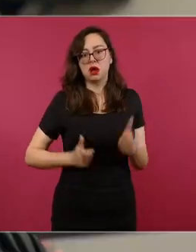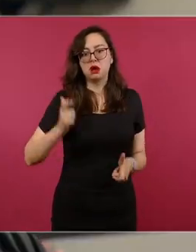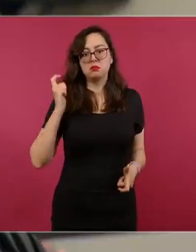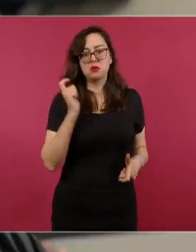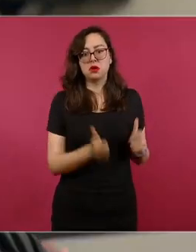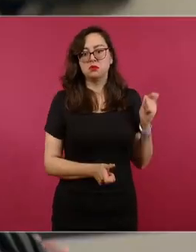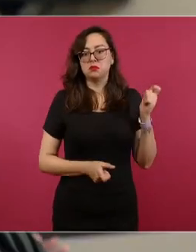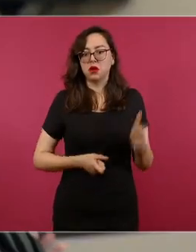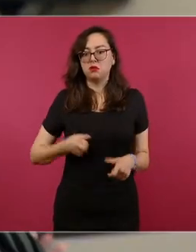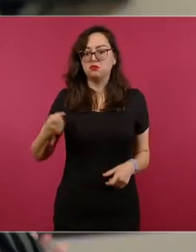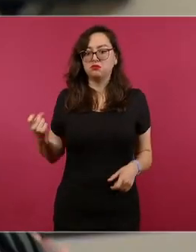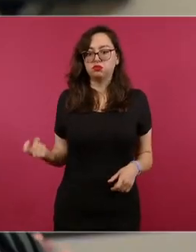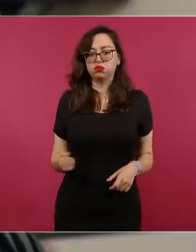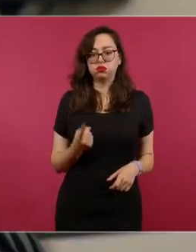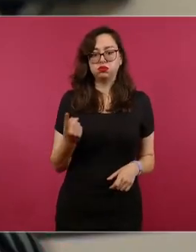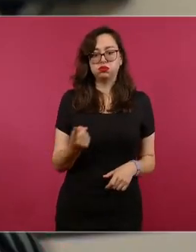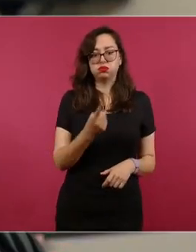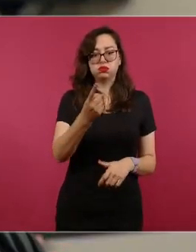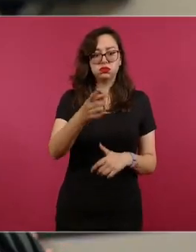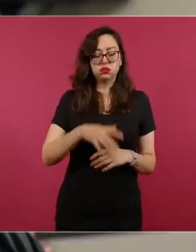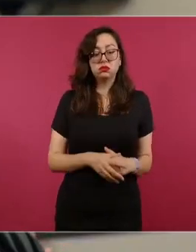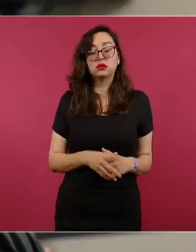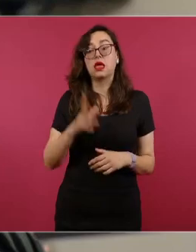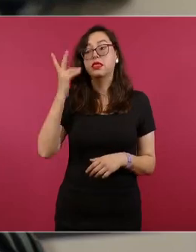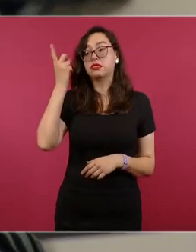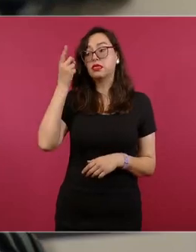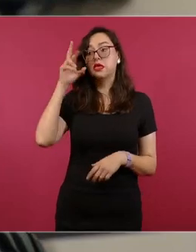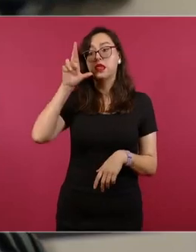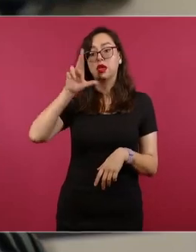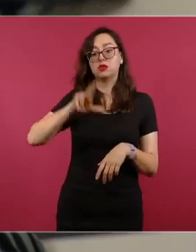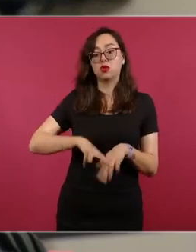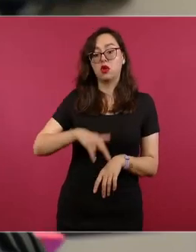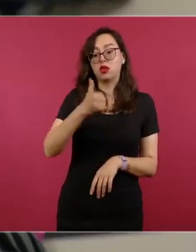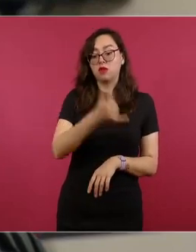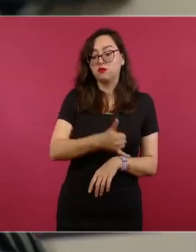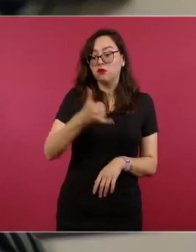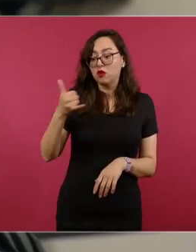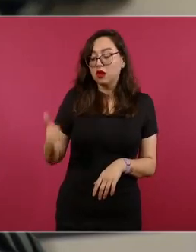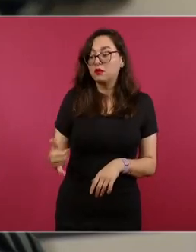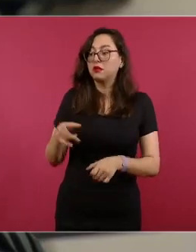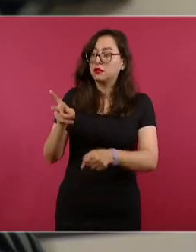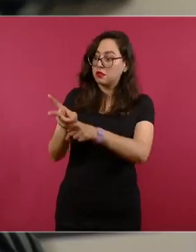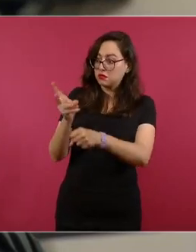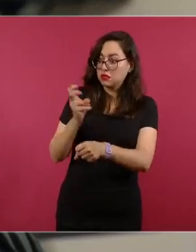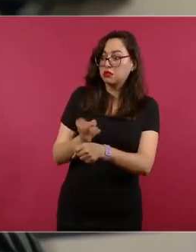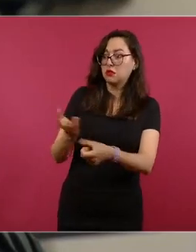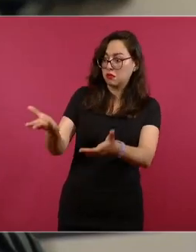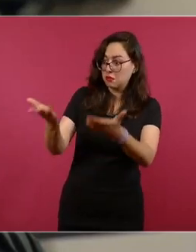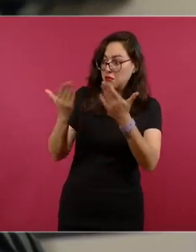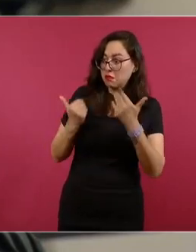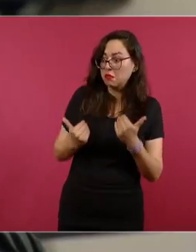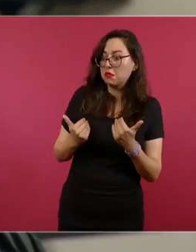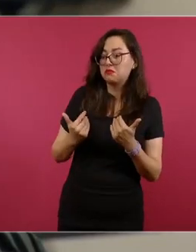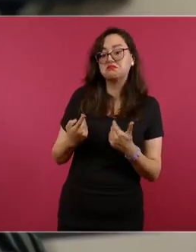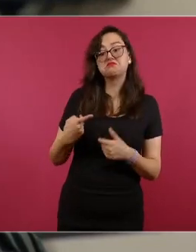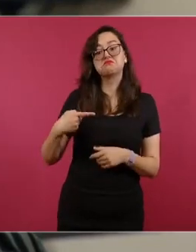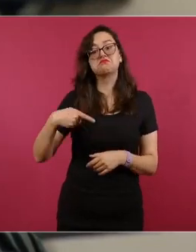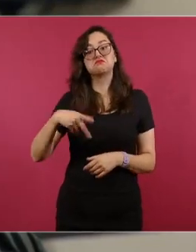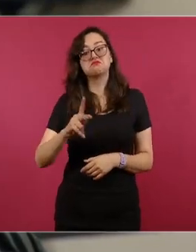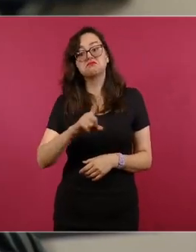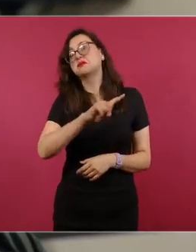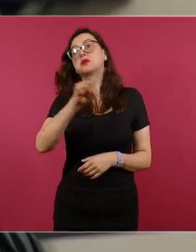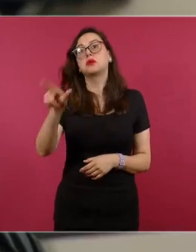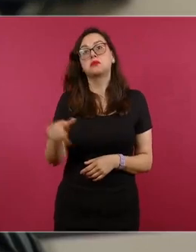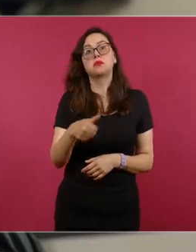director del Infonavit, Carlos Martínez Velázquez, fue invitado para ofrecer respuestas, pero lamentablemente su intervención no